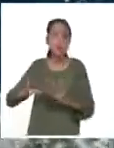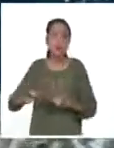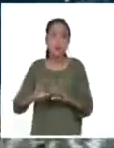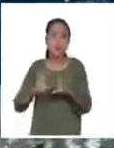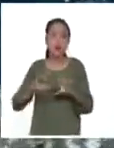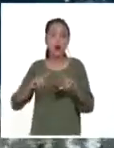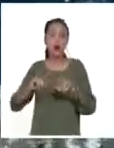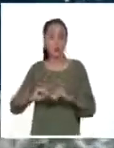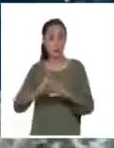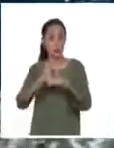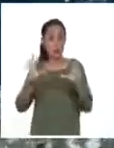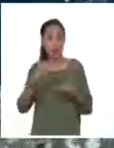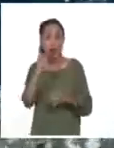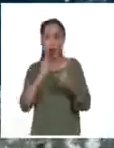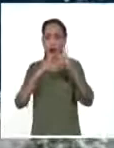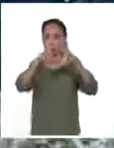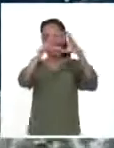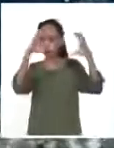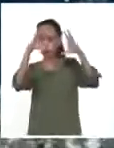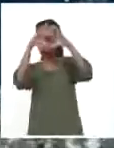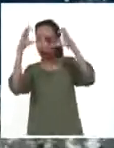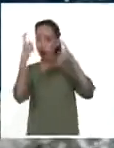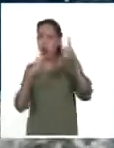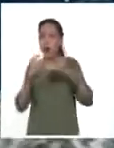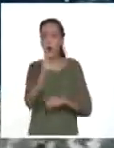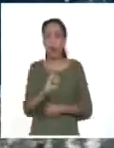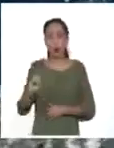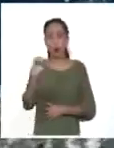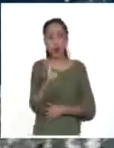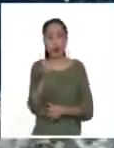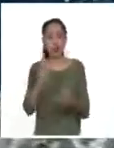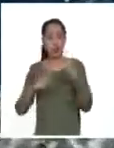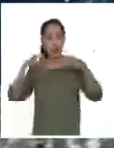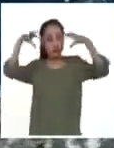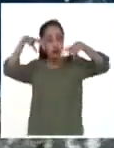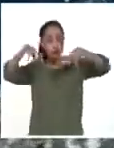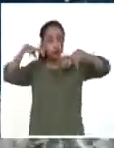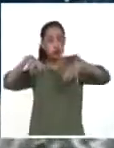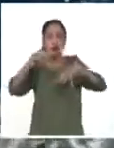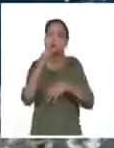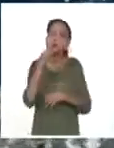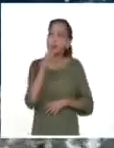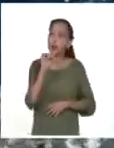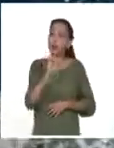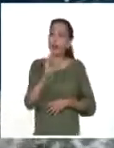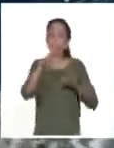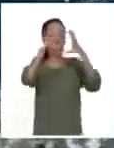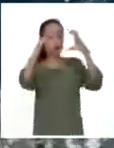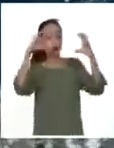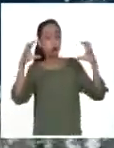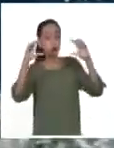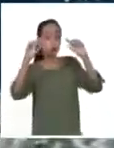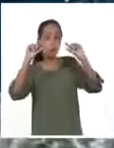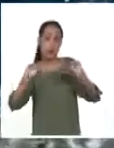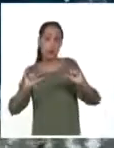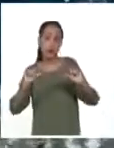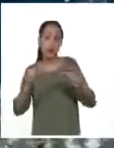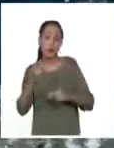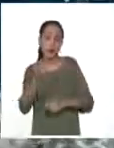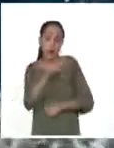habrá nublados en la parte oriental con algún que otro chubasco, lluvia. La nubosidad va descendiendo en la